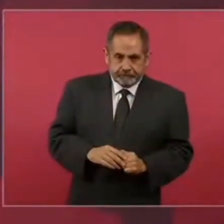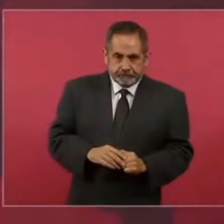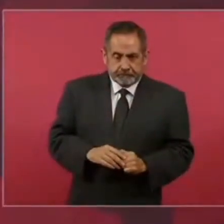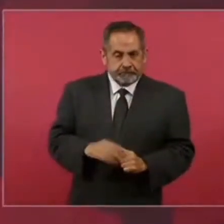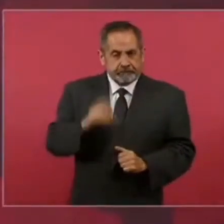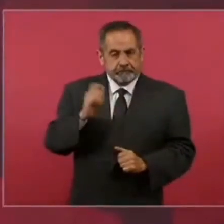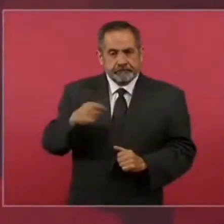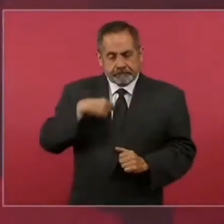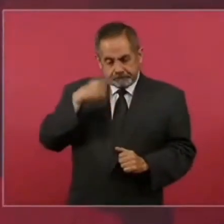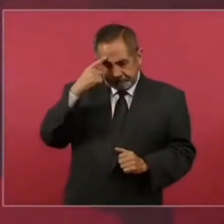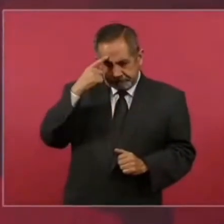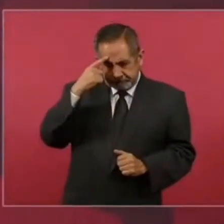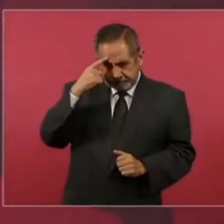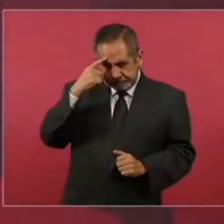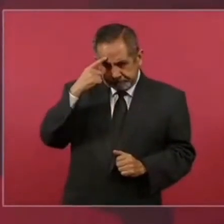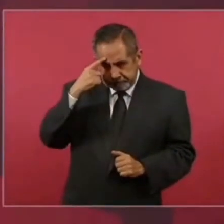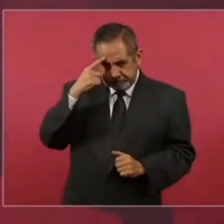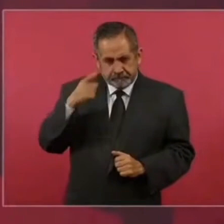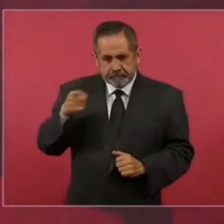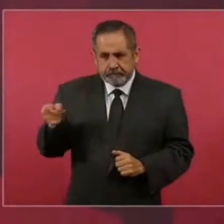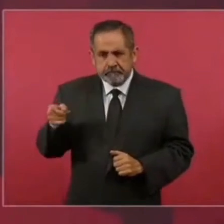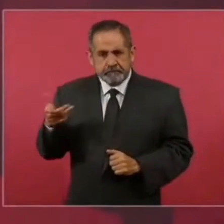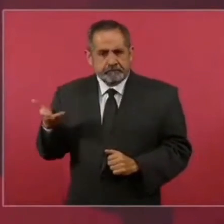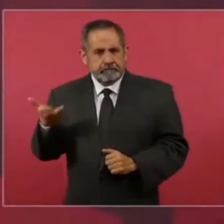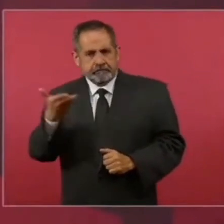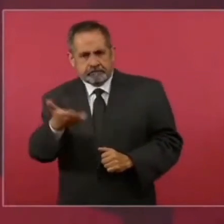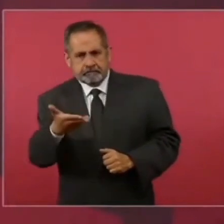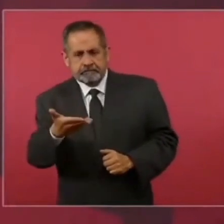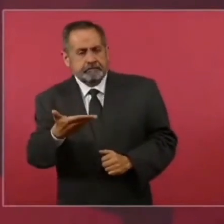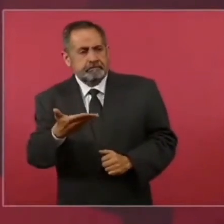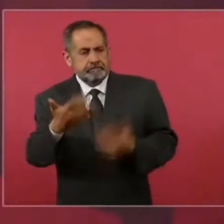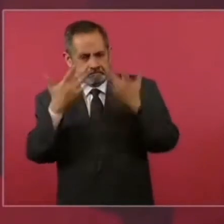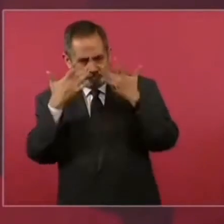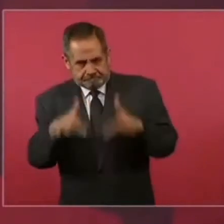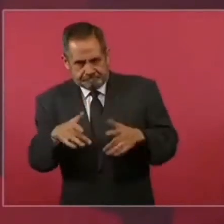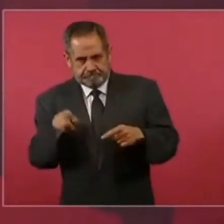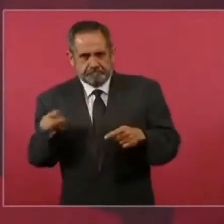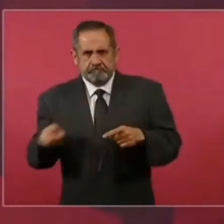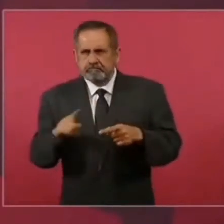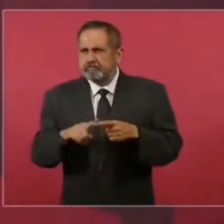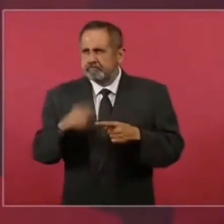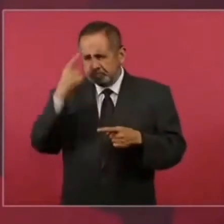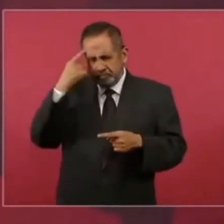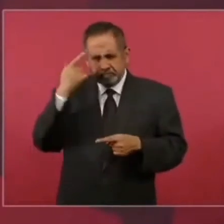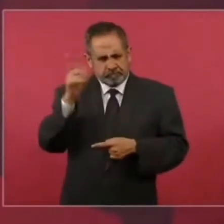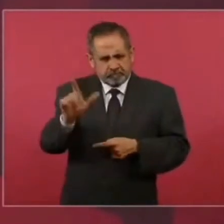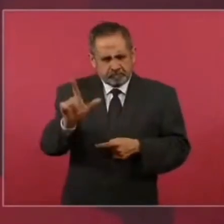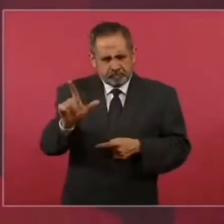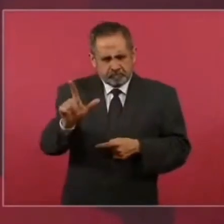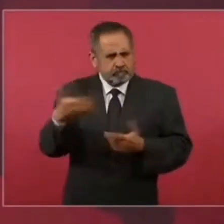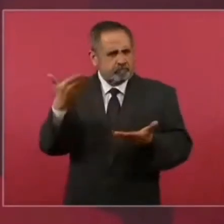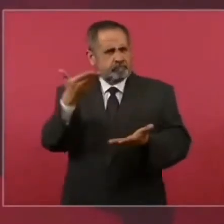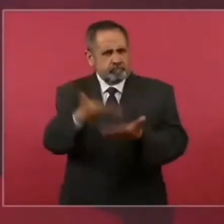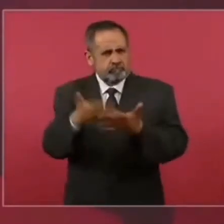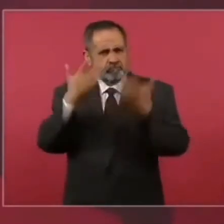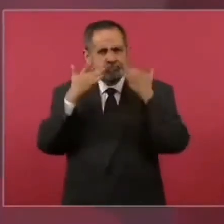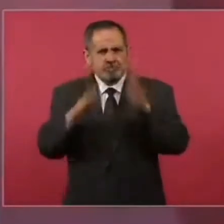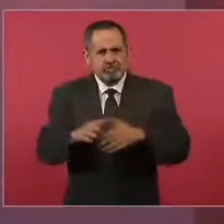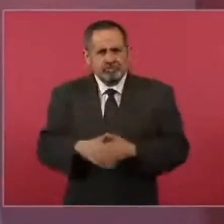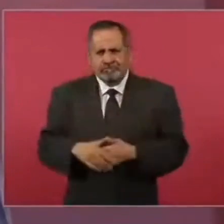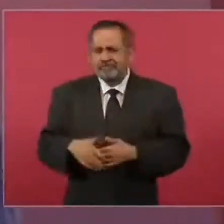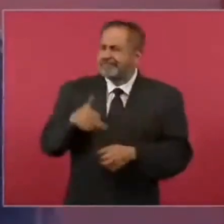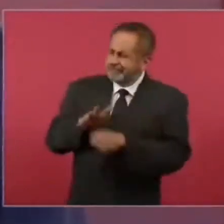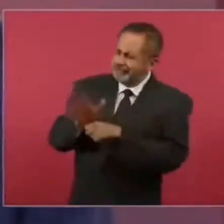Va a presentar la renuncia Marcelo, creo que el próximo lunes. Pues yo